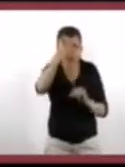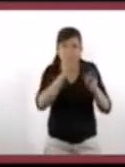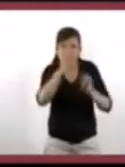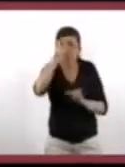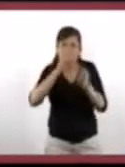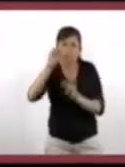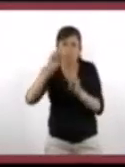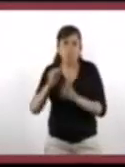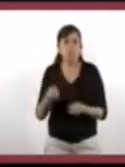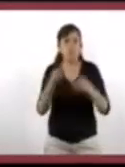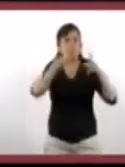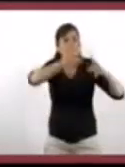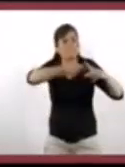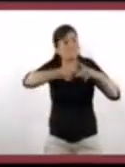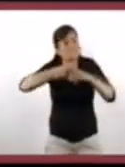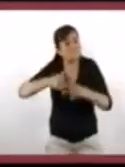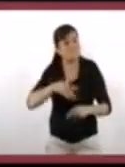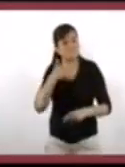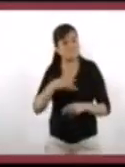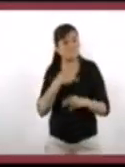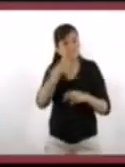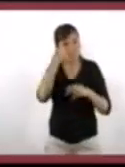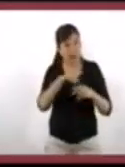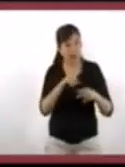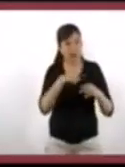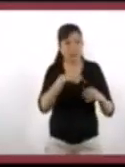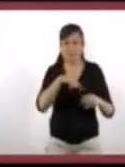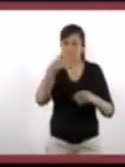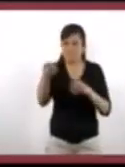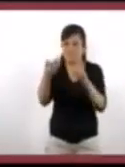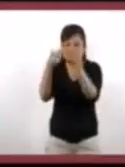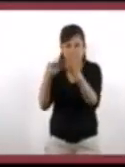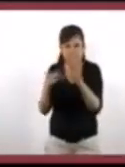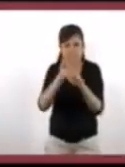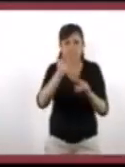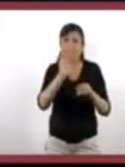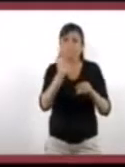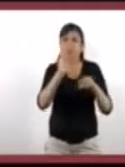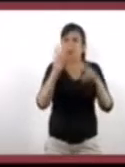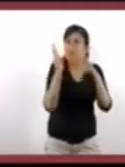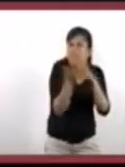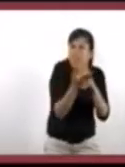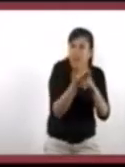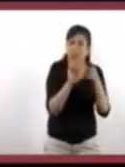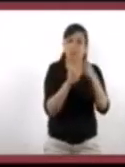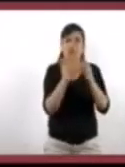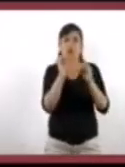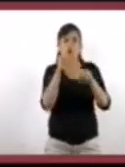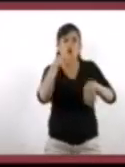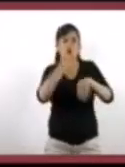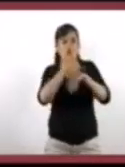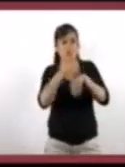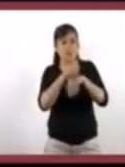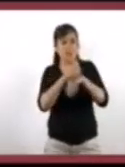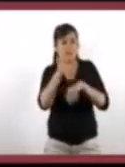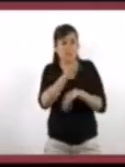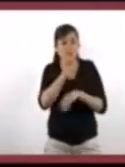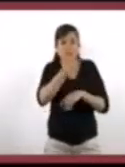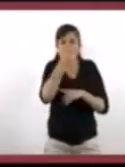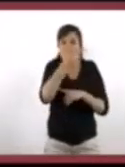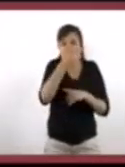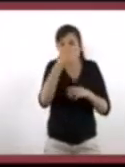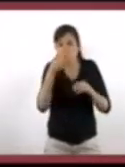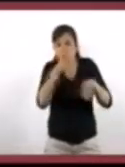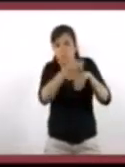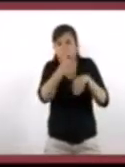típico, o quizás quiero un número que de alguna manera represente la mitad, quizás requiero el número más frecuente, o quizás quiero un número